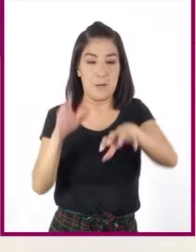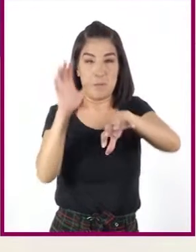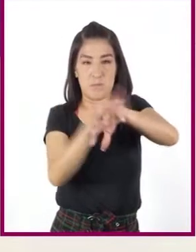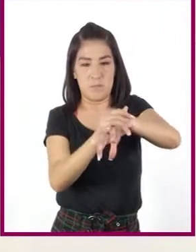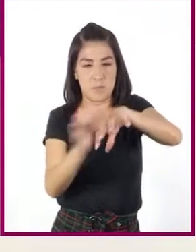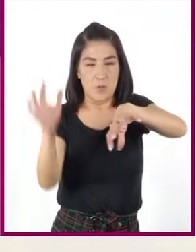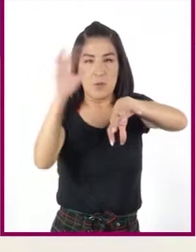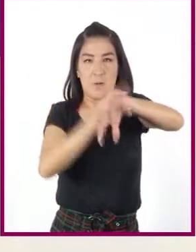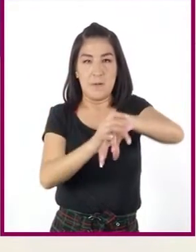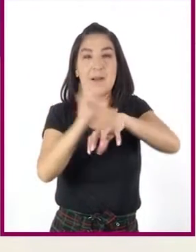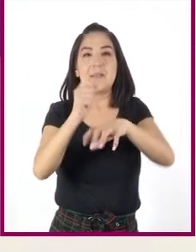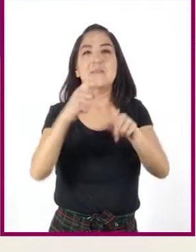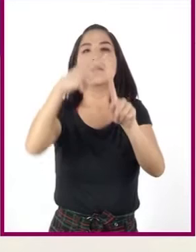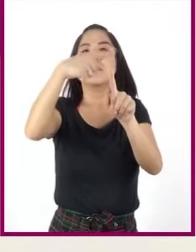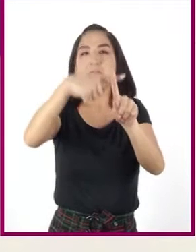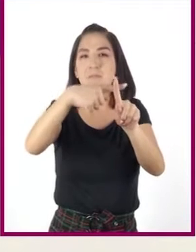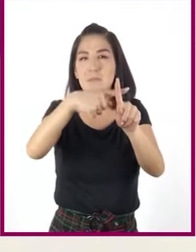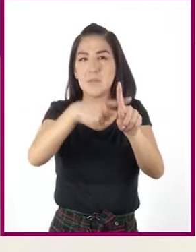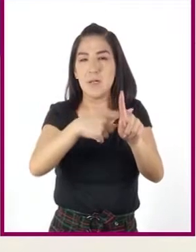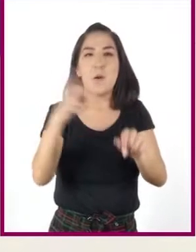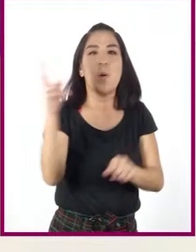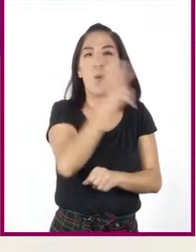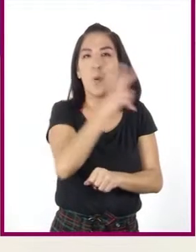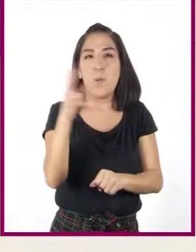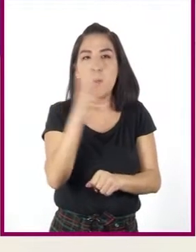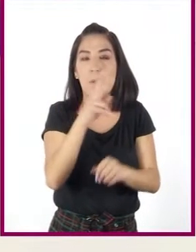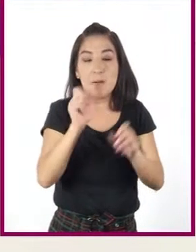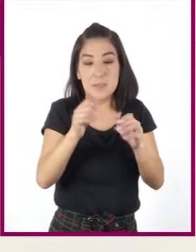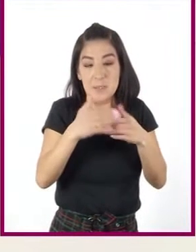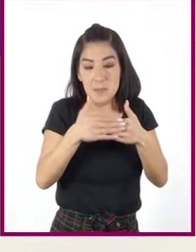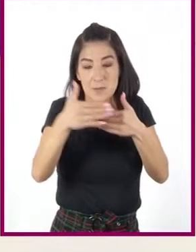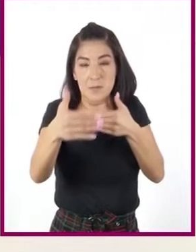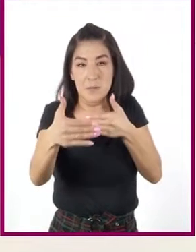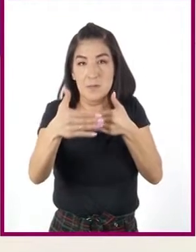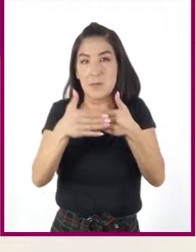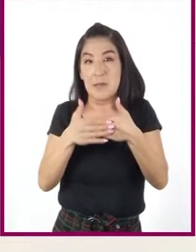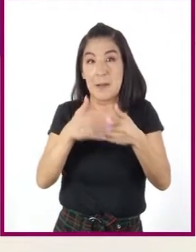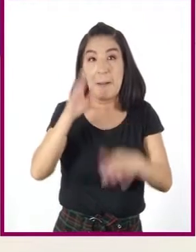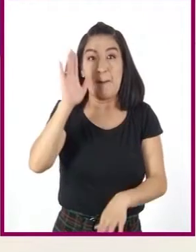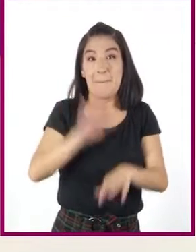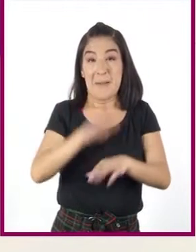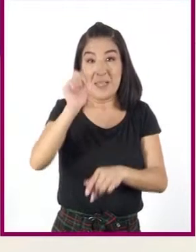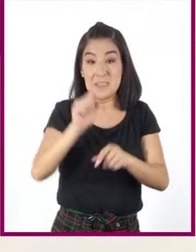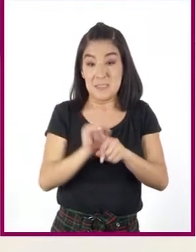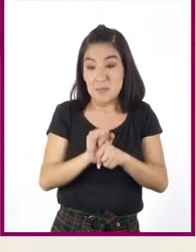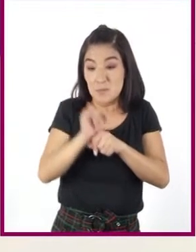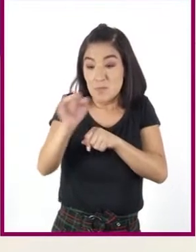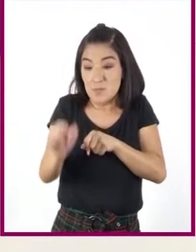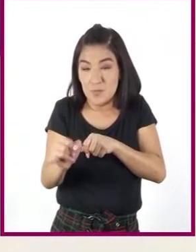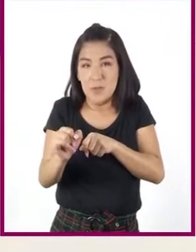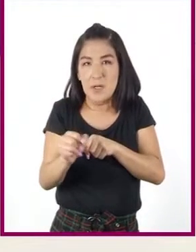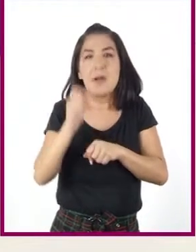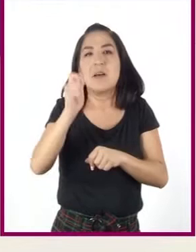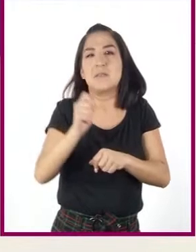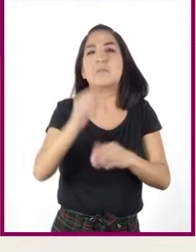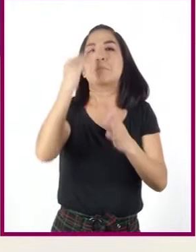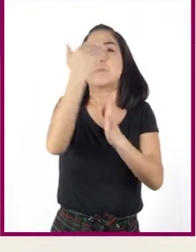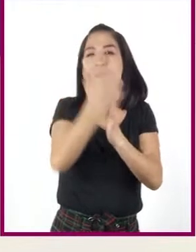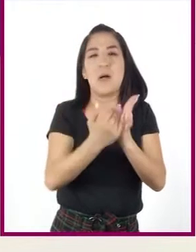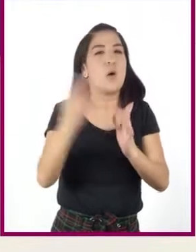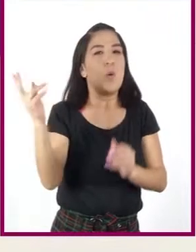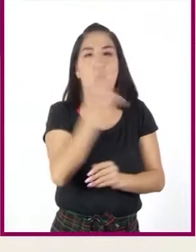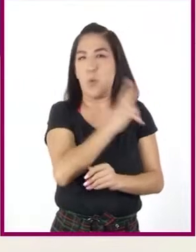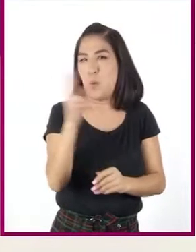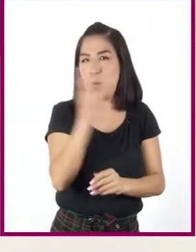oxígeno según se encuentren alejadas de la superficie. Entre más exterior sea la capa, menor cantidad de